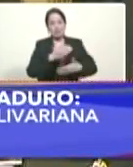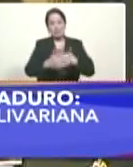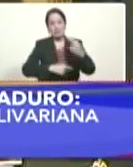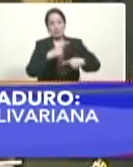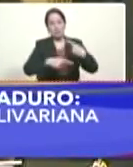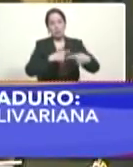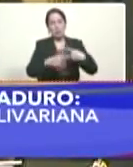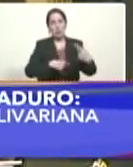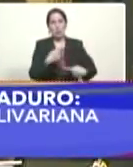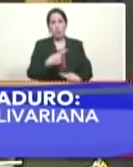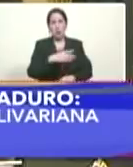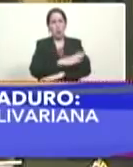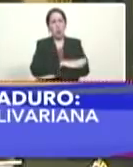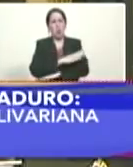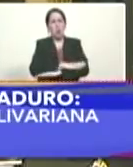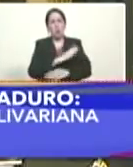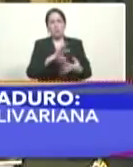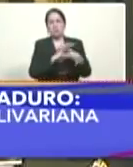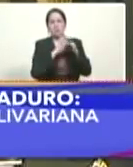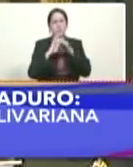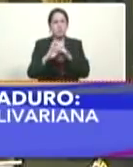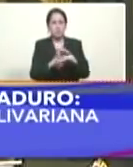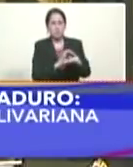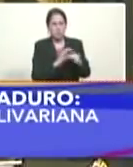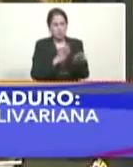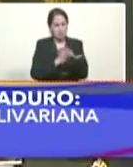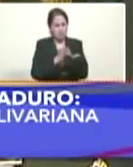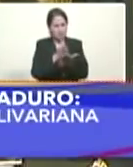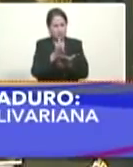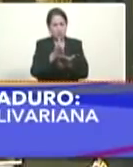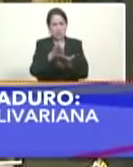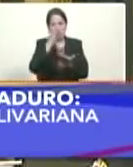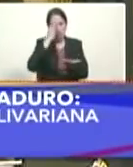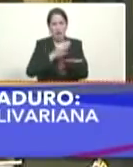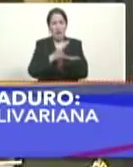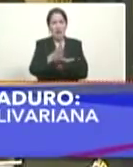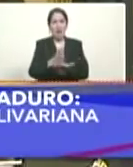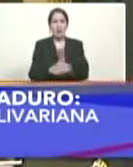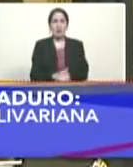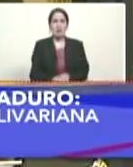de su unión de su disciplina de su subordinación de su lealtad